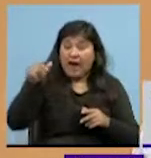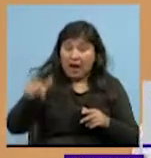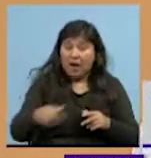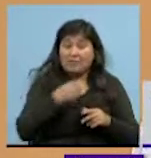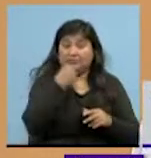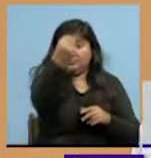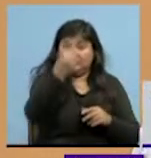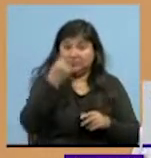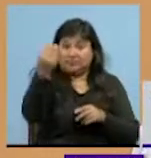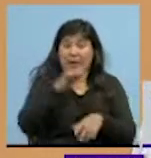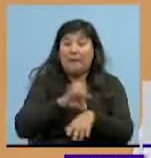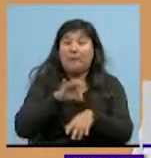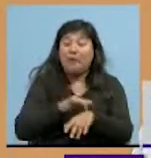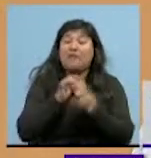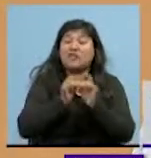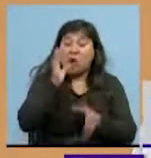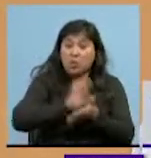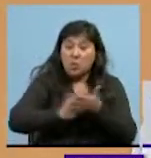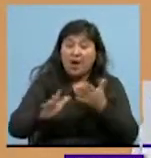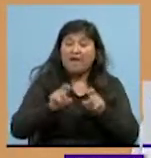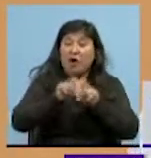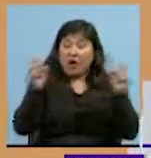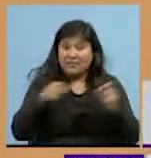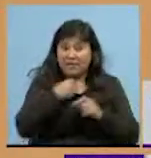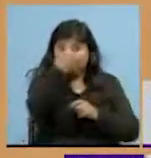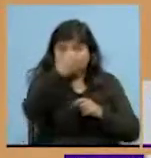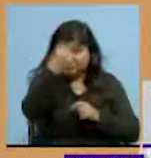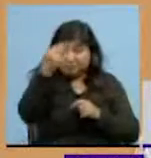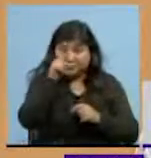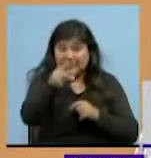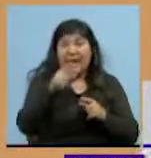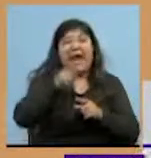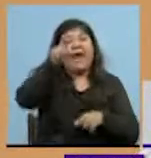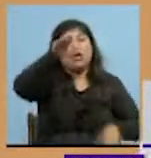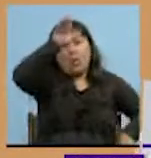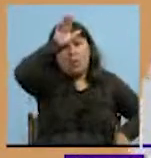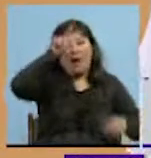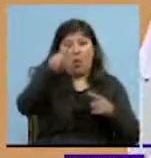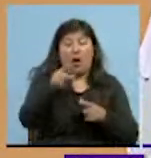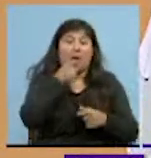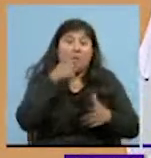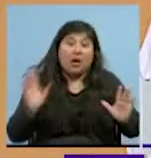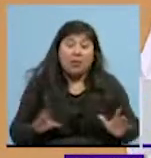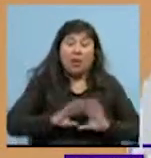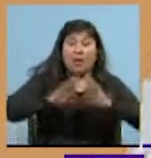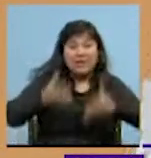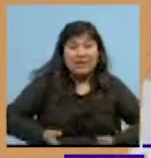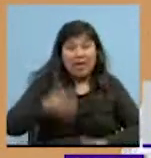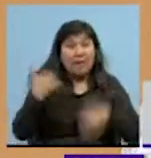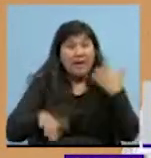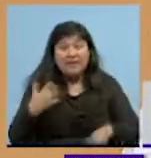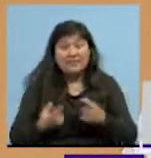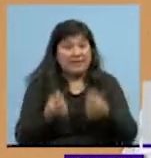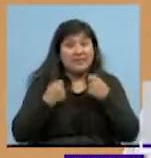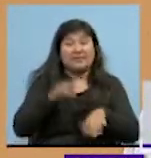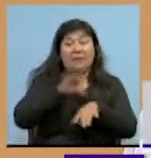hay quirófano, y era para poder, una emergencia, para poder solucionar en Humahuaca sin venir a Jujuy para hacer una